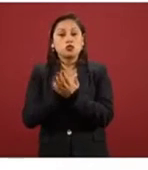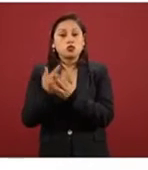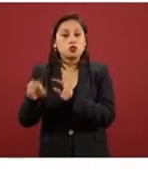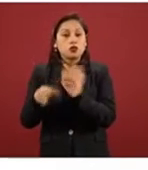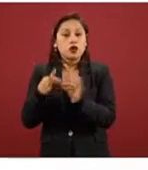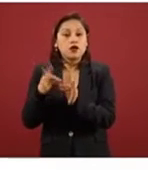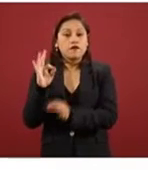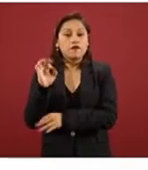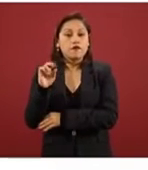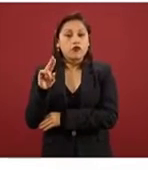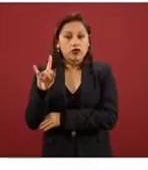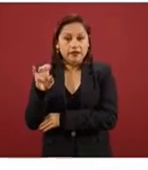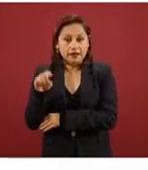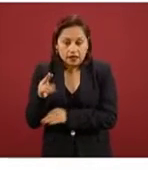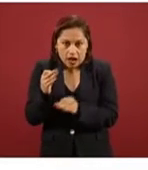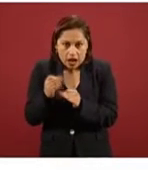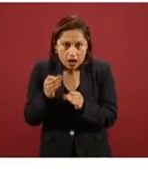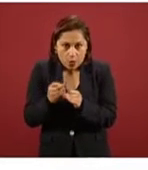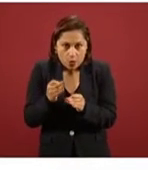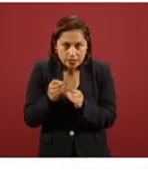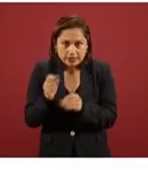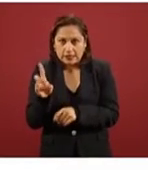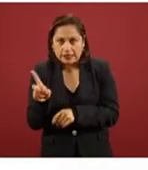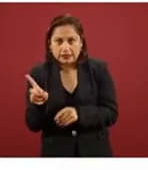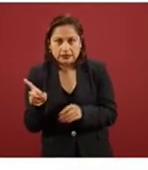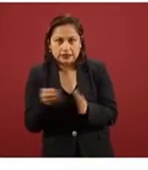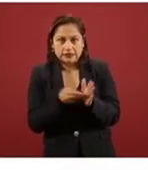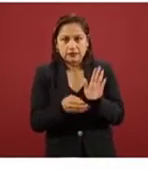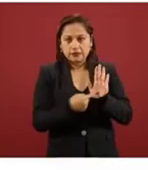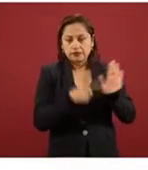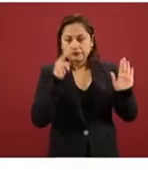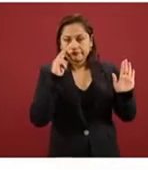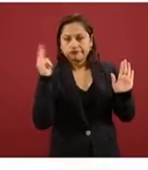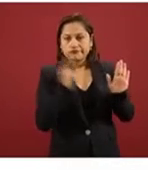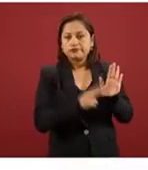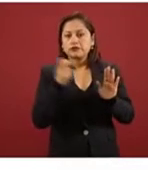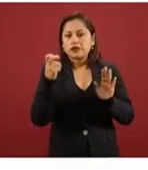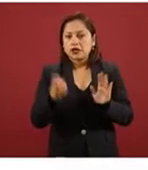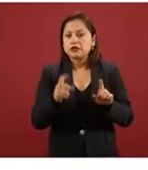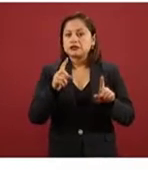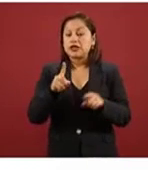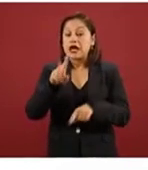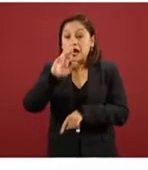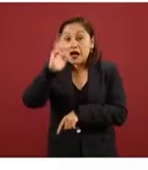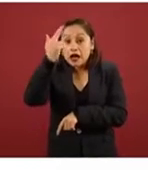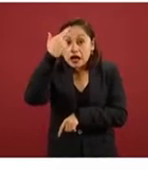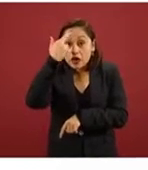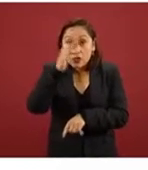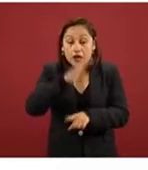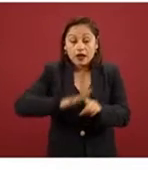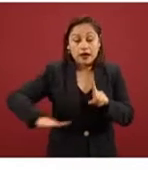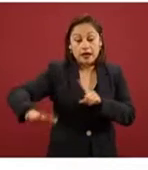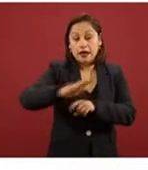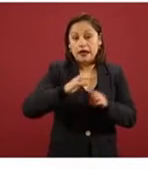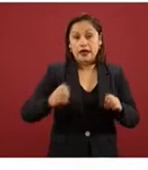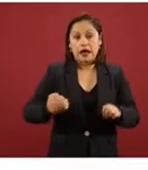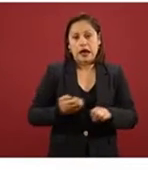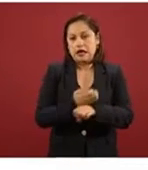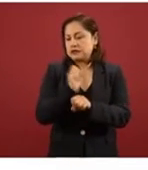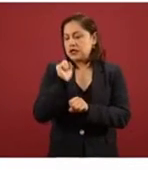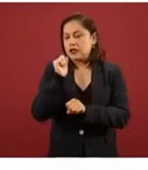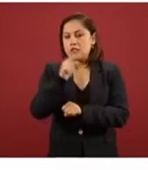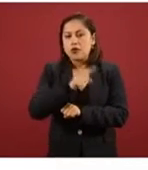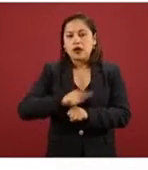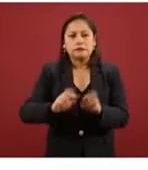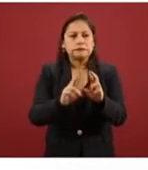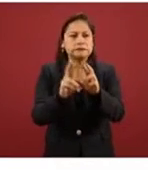cifra que tenemos autorizada por los subcomités. Recordar que en emergencia se dota a la población de insumos de